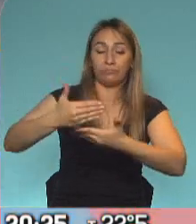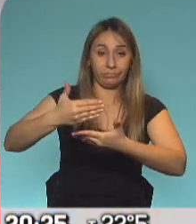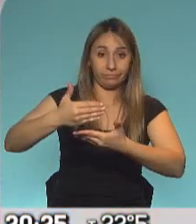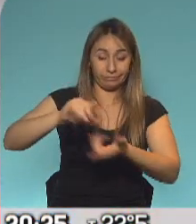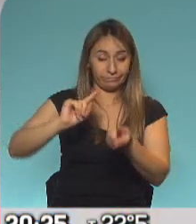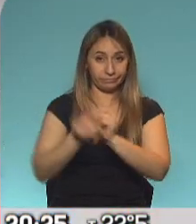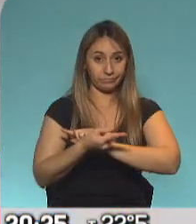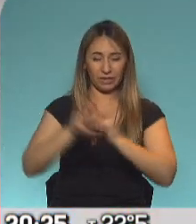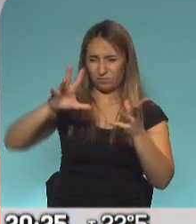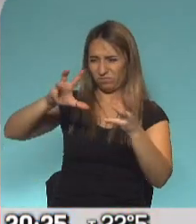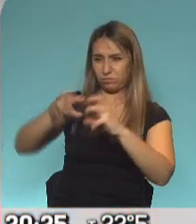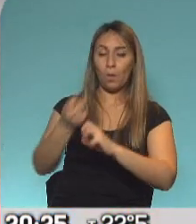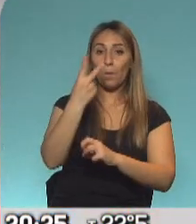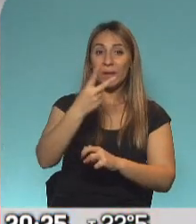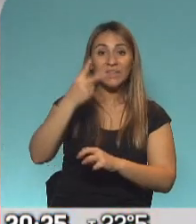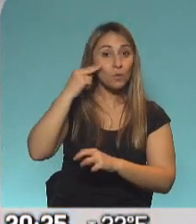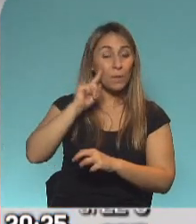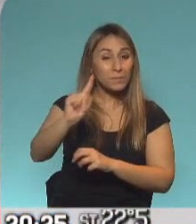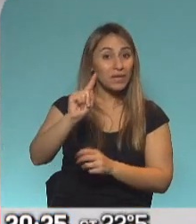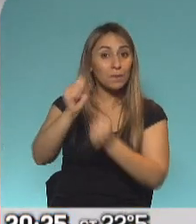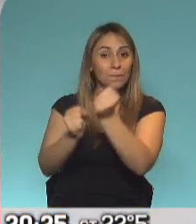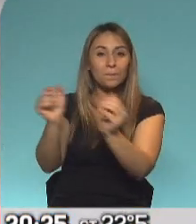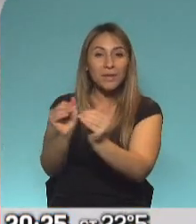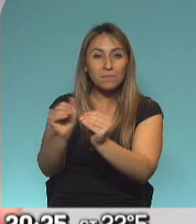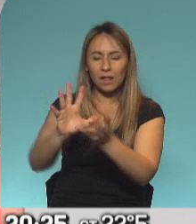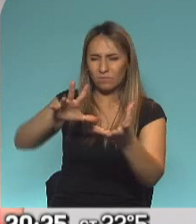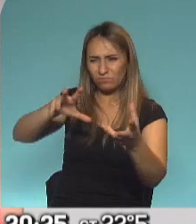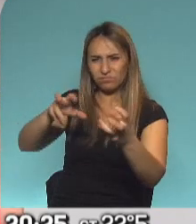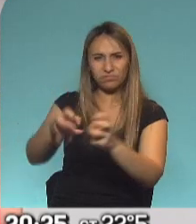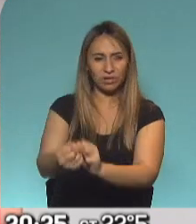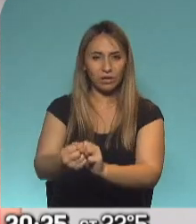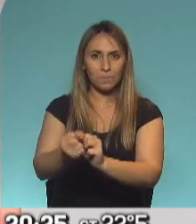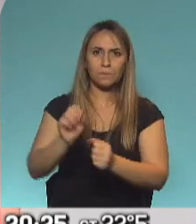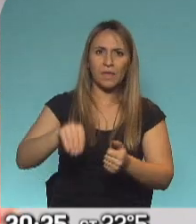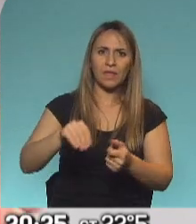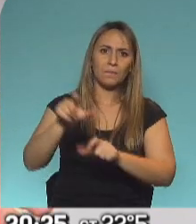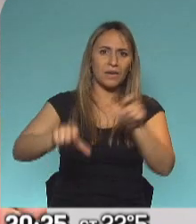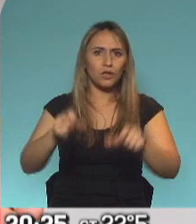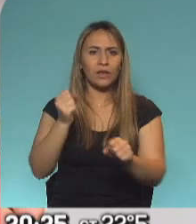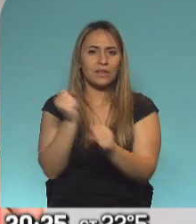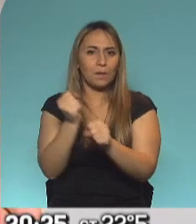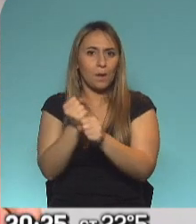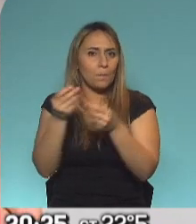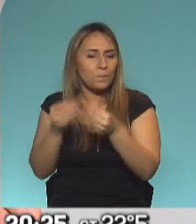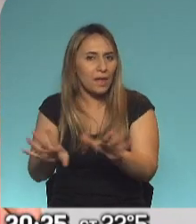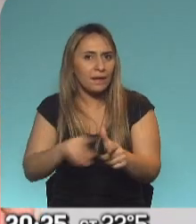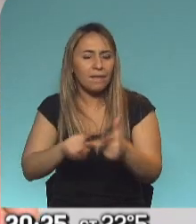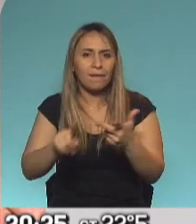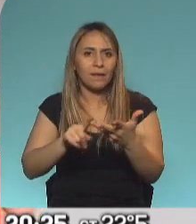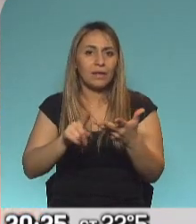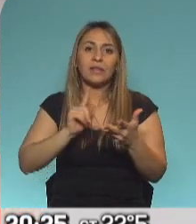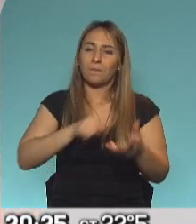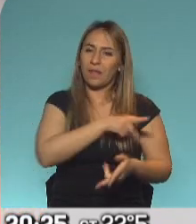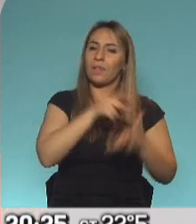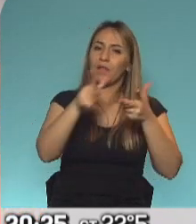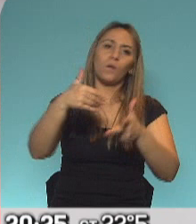29.000 pymes a lo largo de su gestión y generar desempleo. es el que habló también de lluvia